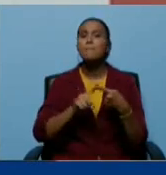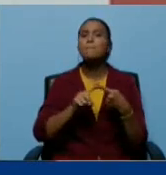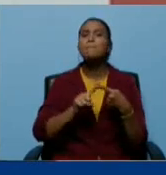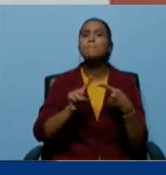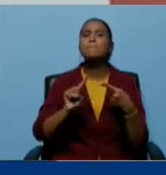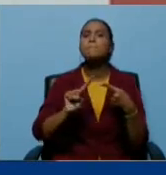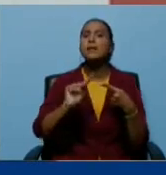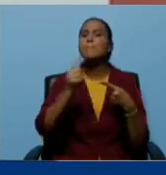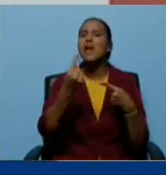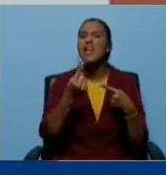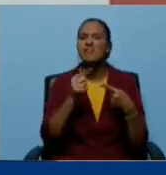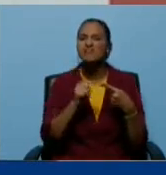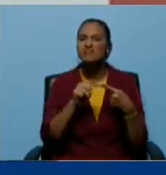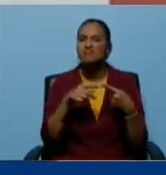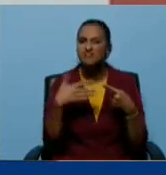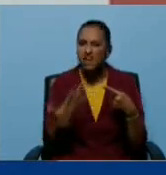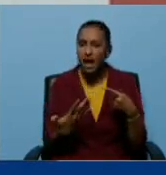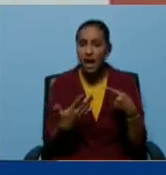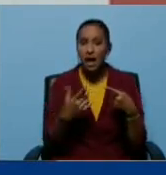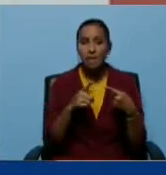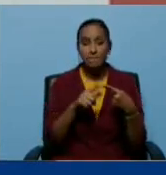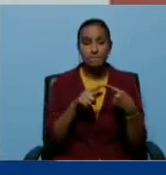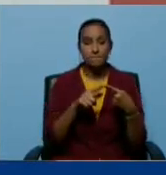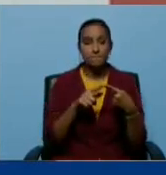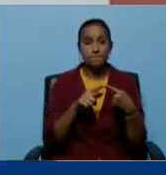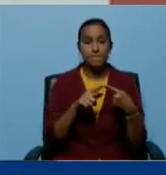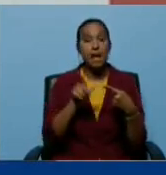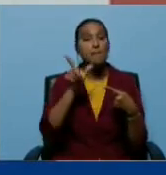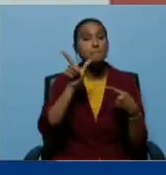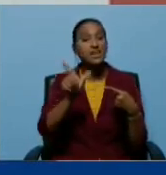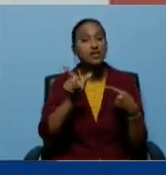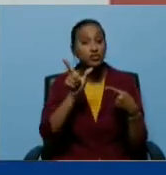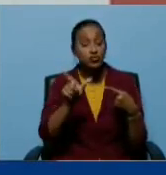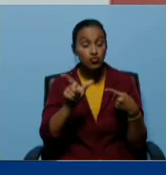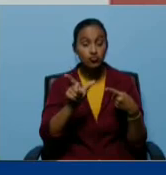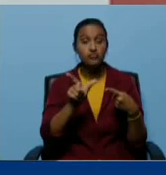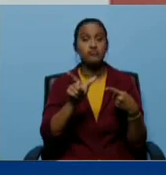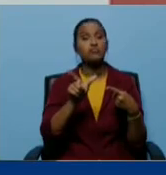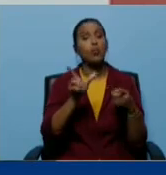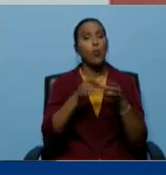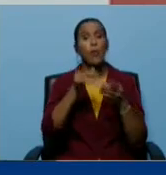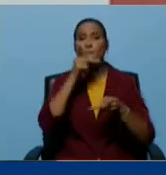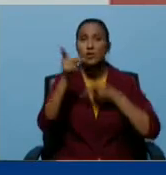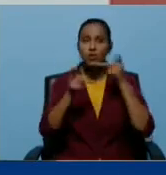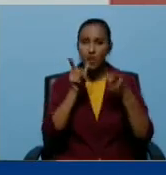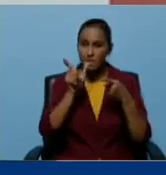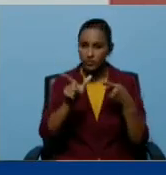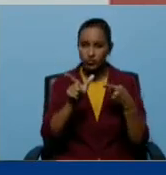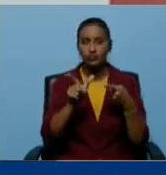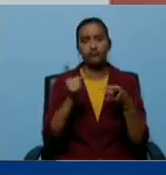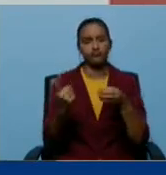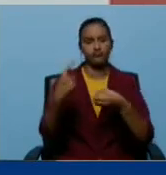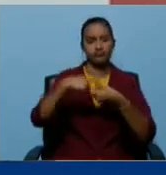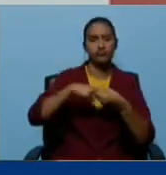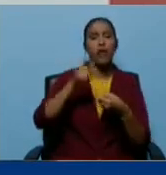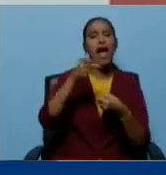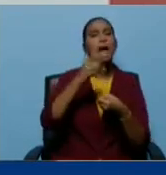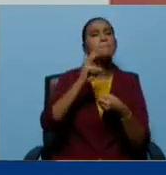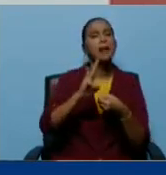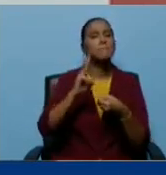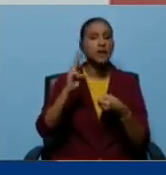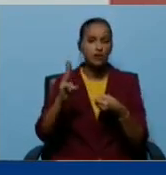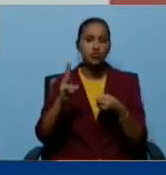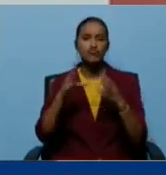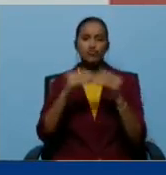el PSUV y el Gran Polo Patriótico en expansión. Pueblo adentro, casa a